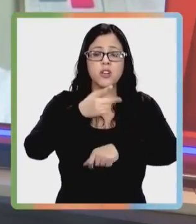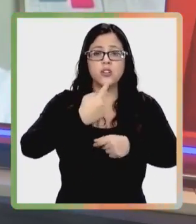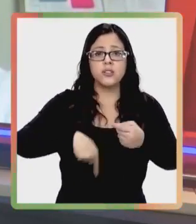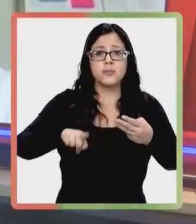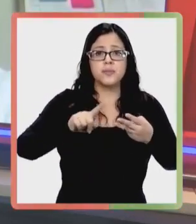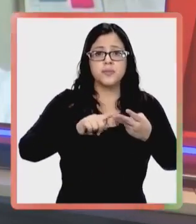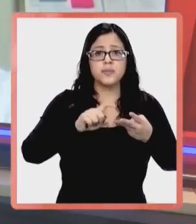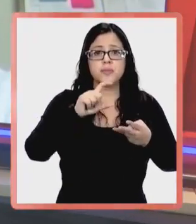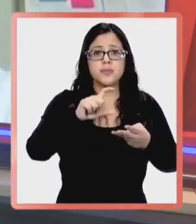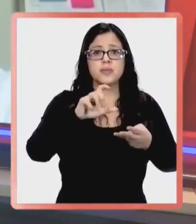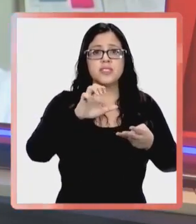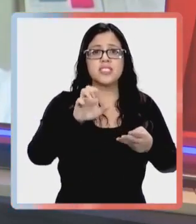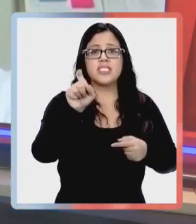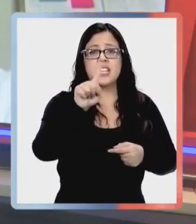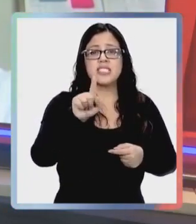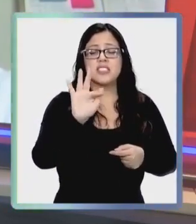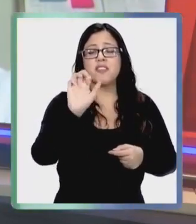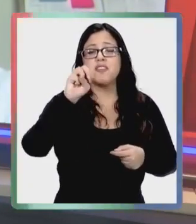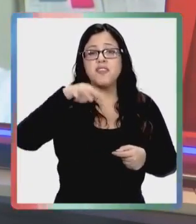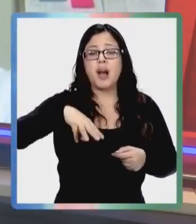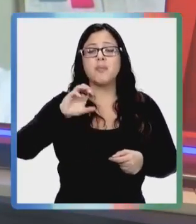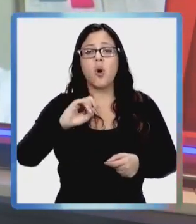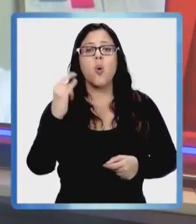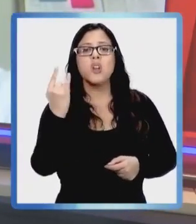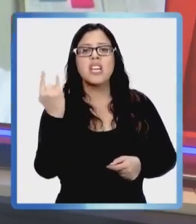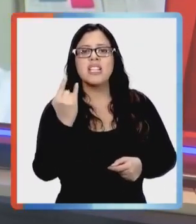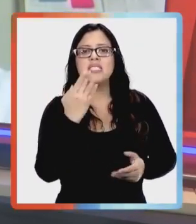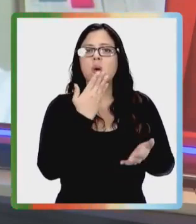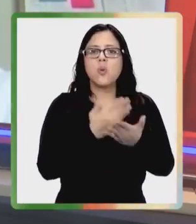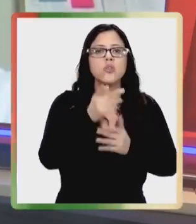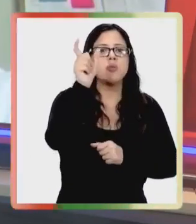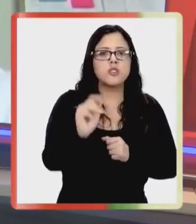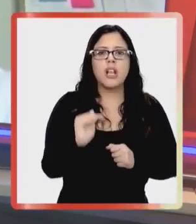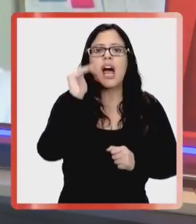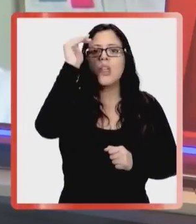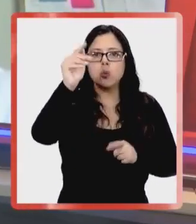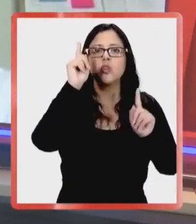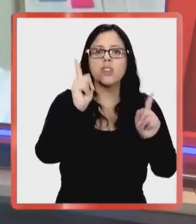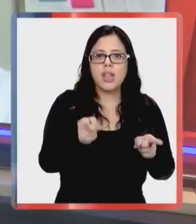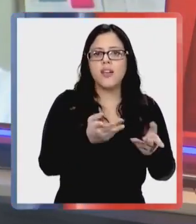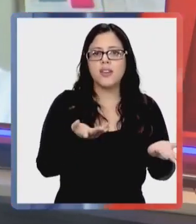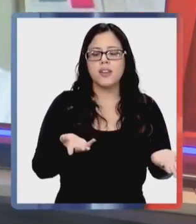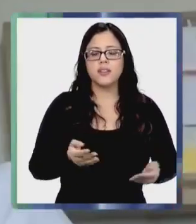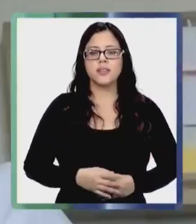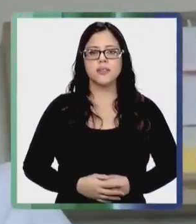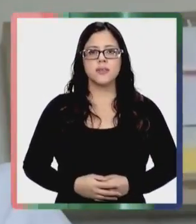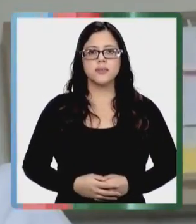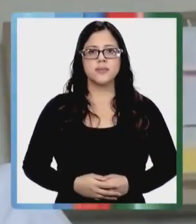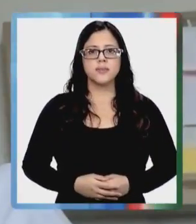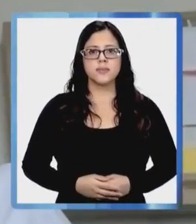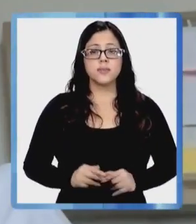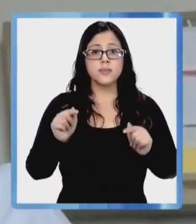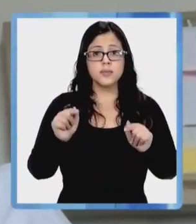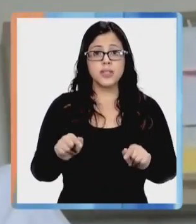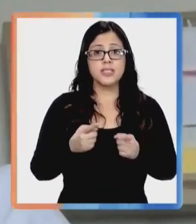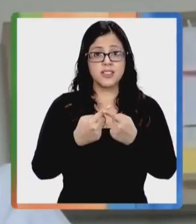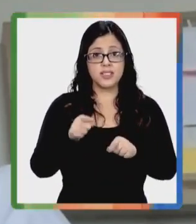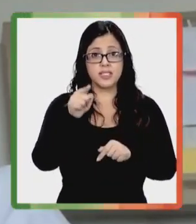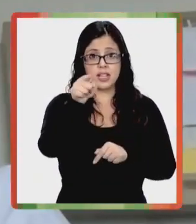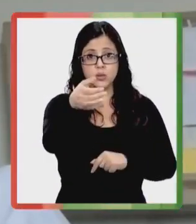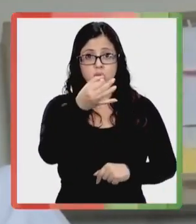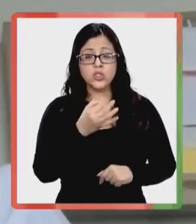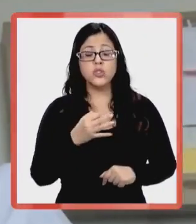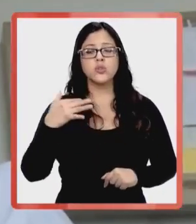ya sea ante un CESFAM o a una urgencia hospitalaria? ¿Cuándo un adulto debería hacerlo, por ejemplo? Esa diferencia que dice usted es